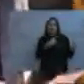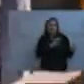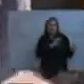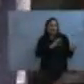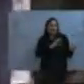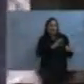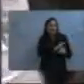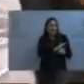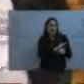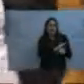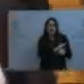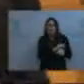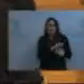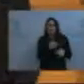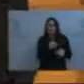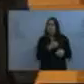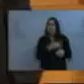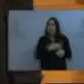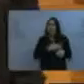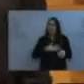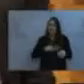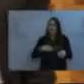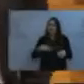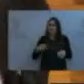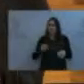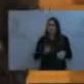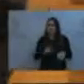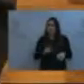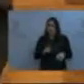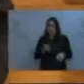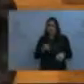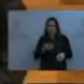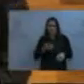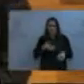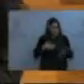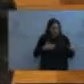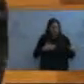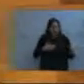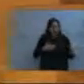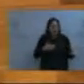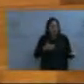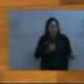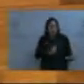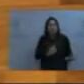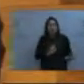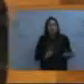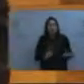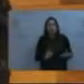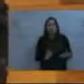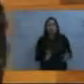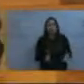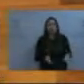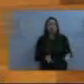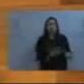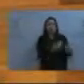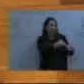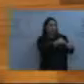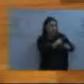no pretendo ser agrio, ni muchísimo menos, ¿no? Pero a mí, contestaciones como la de